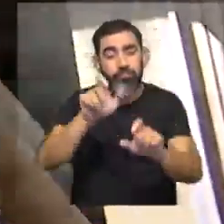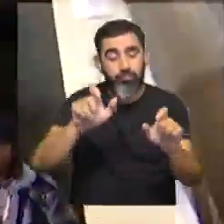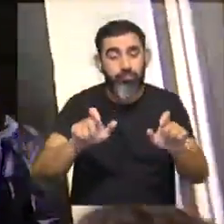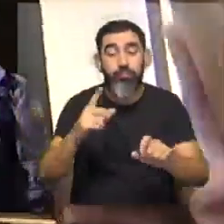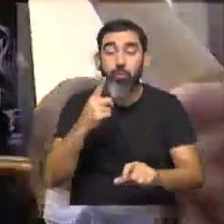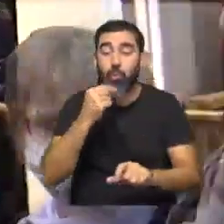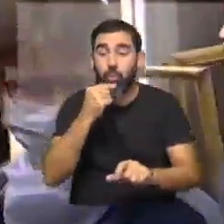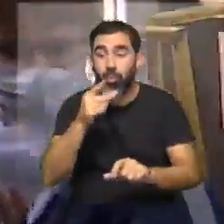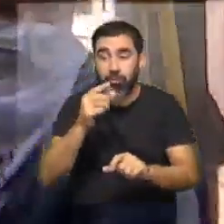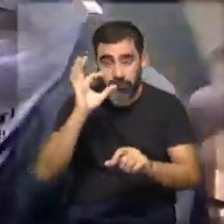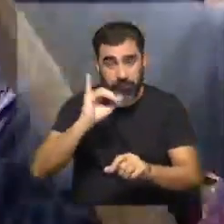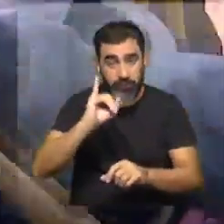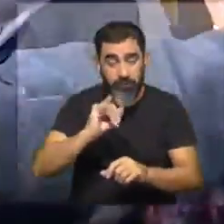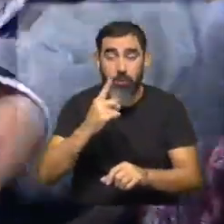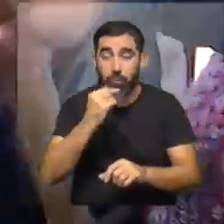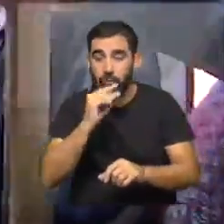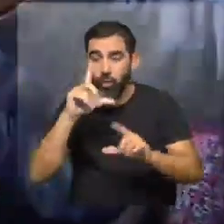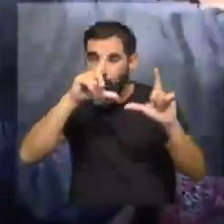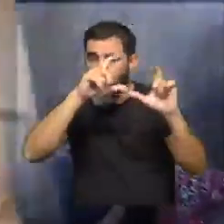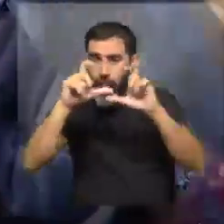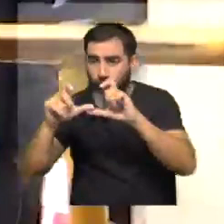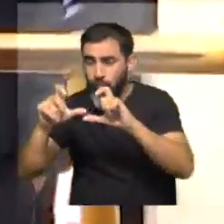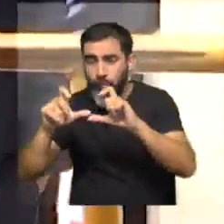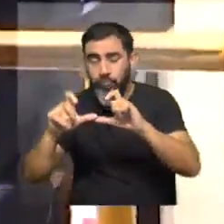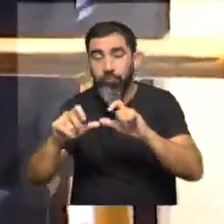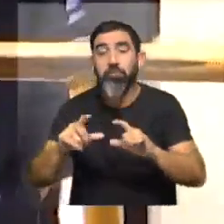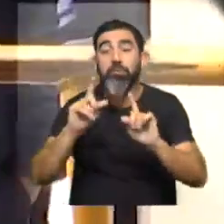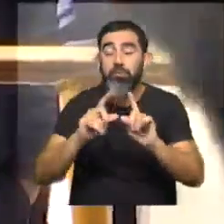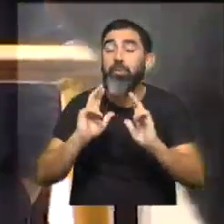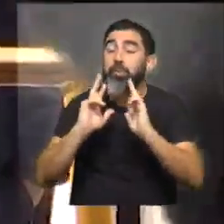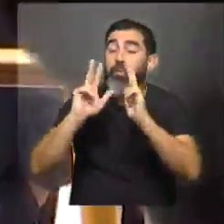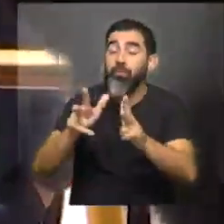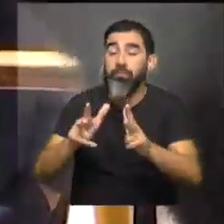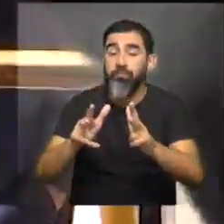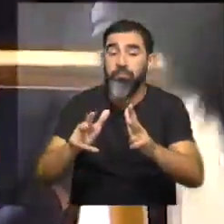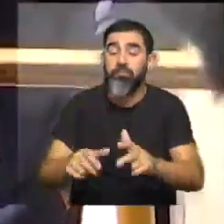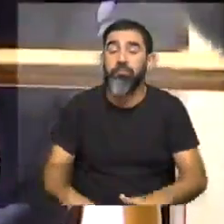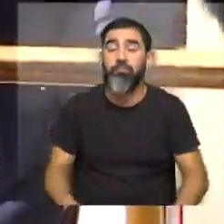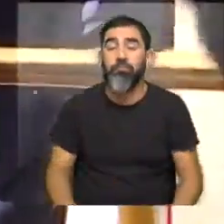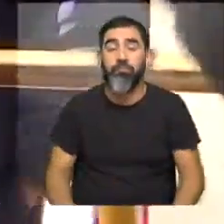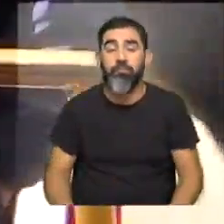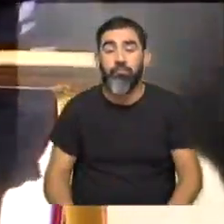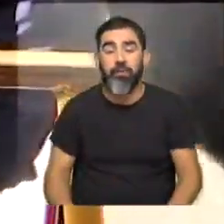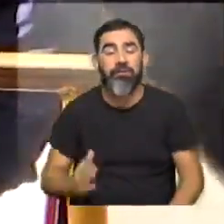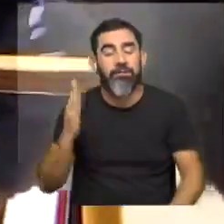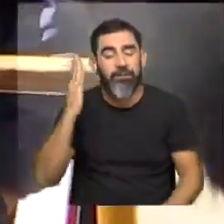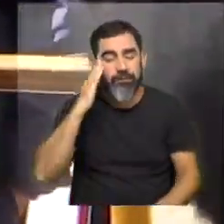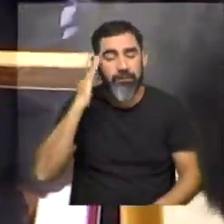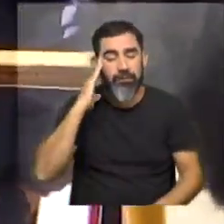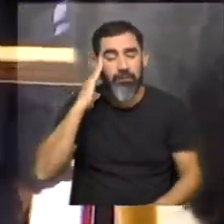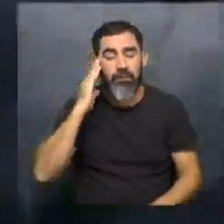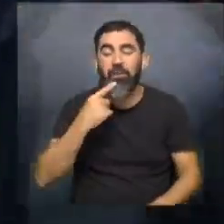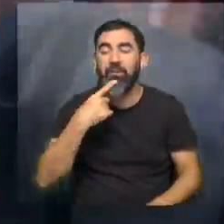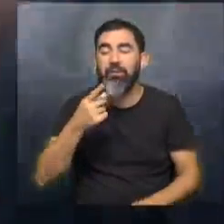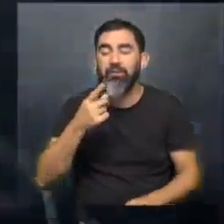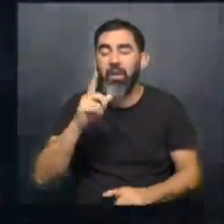la policía ha pasado varios oficiales y sacado fotos, y algo en lo que queremos hacer énfasis porque tenemos la certeza de que se está diciendo